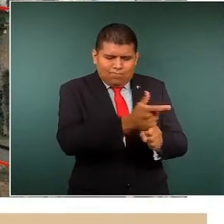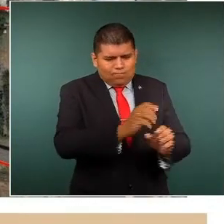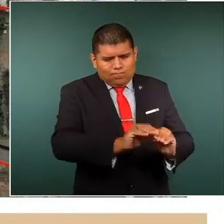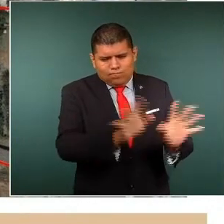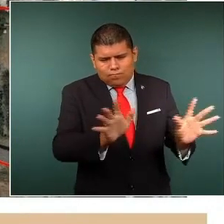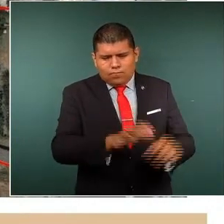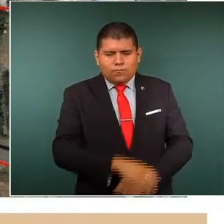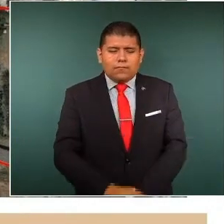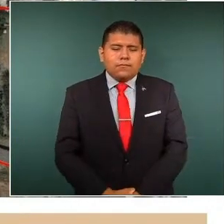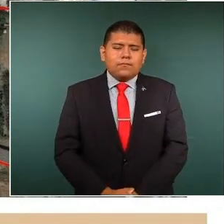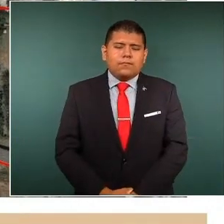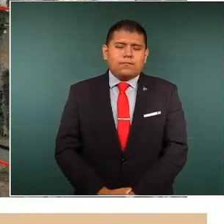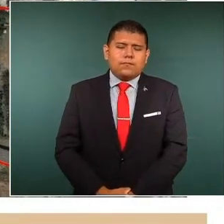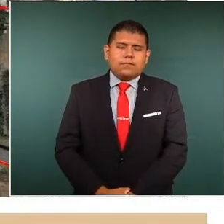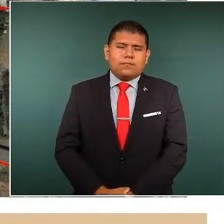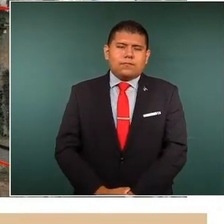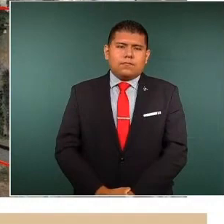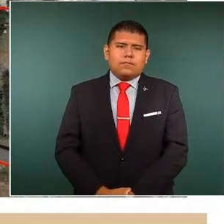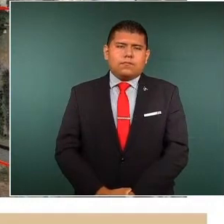delito.